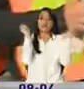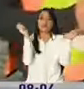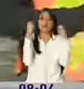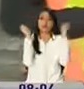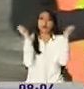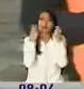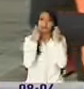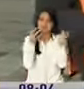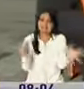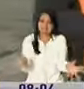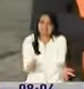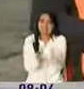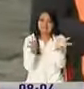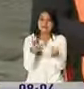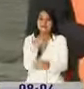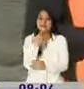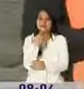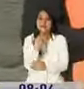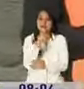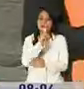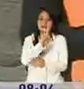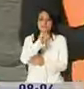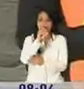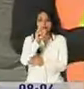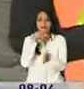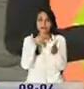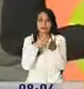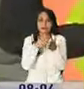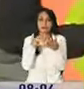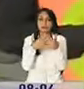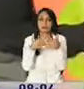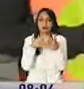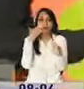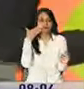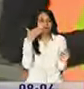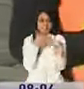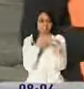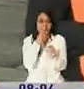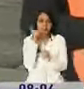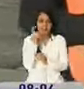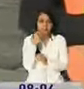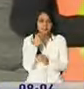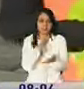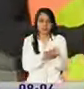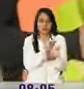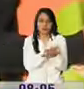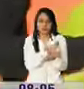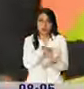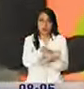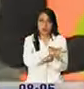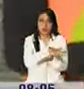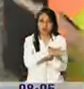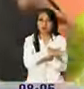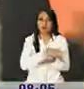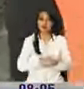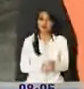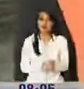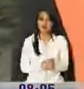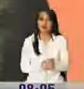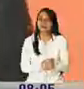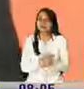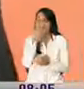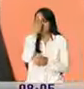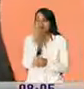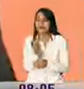nos llene de ánimo y nos diga, $120,000 se necesitan recaudar para la Escuela Granja. ¿Cuál es el propósito? Buenos días, Sofi. Llegó